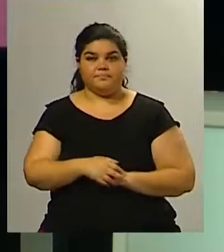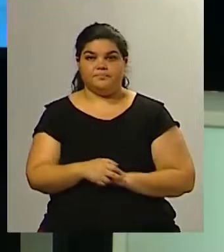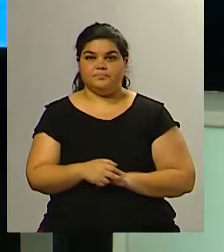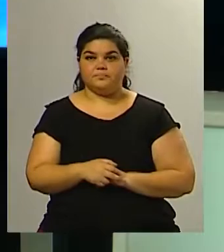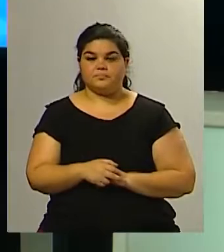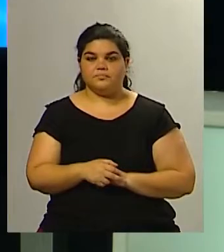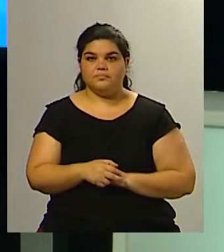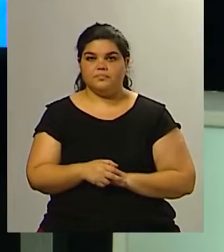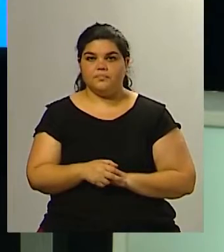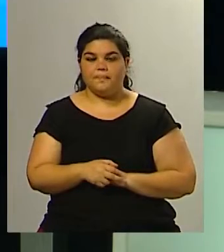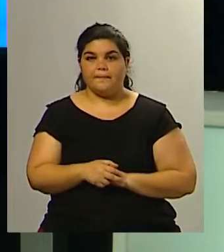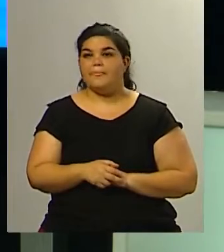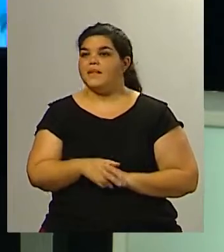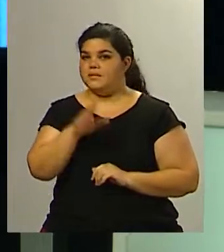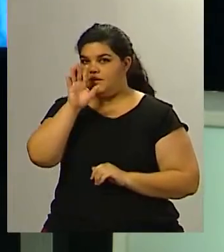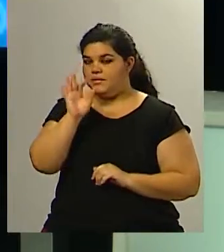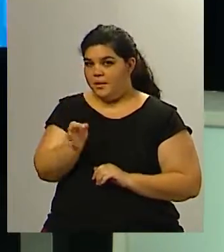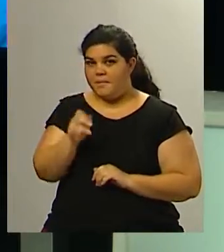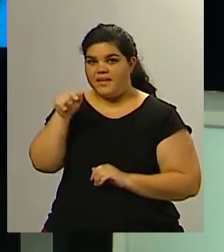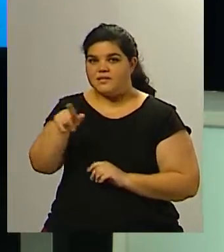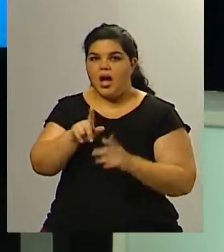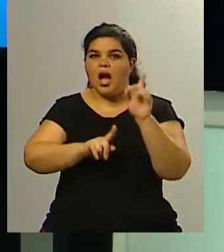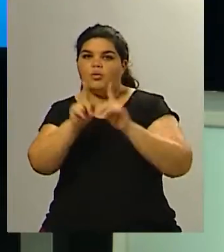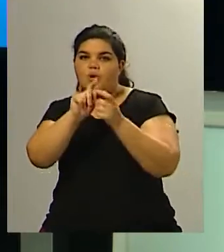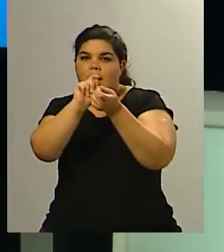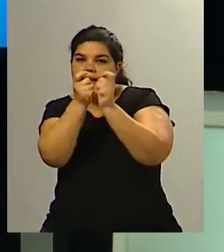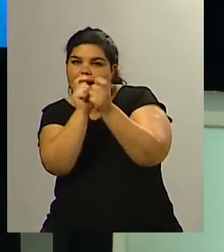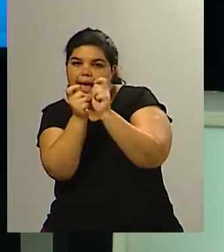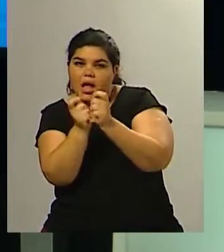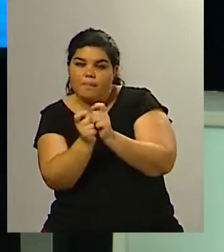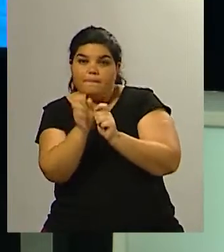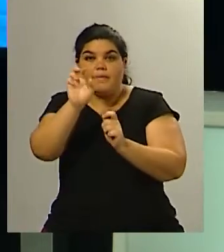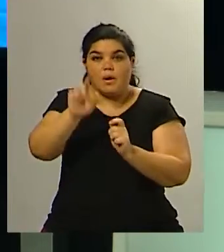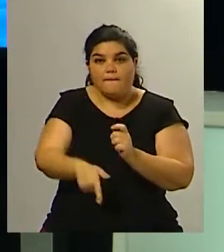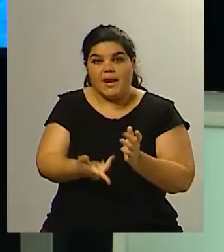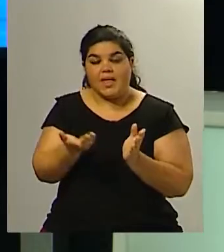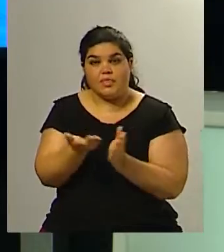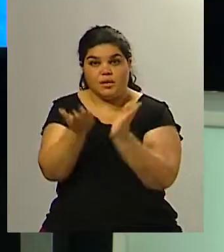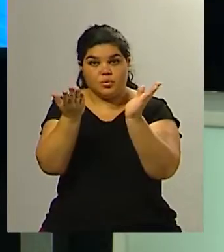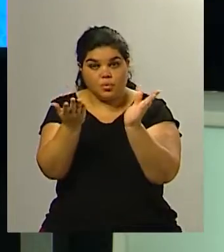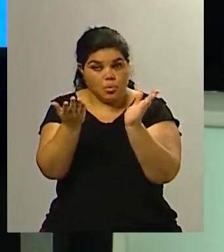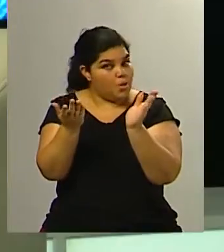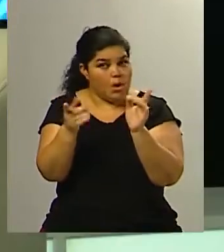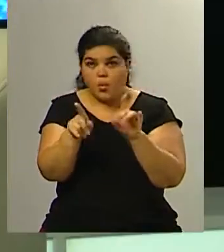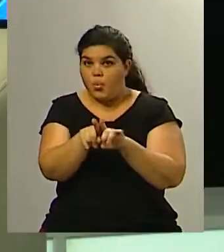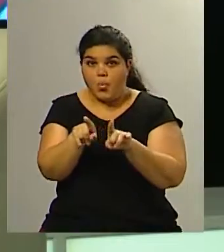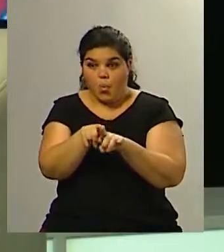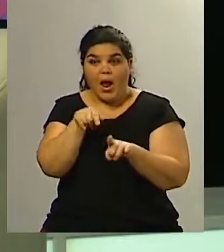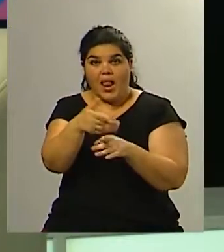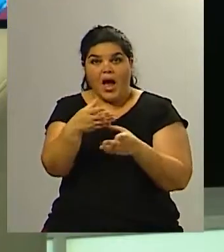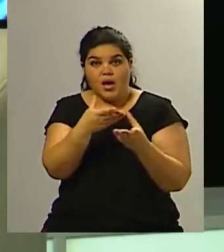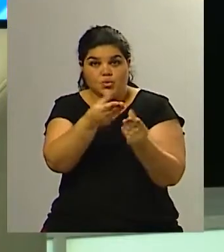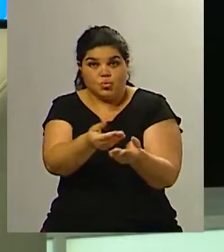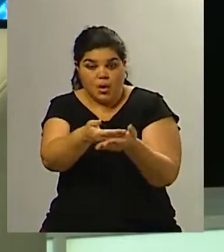de eso me imagino que si hay que modificar algo en lo que es un plan de estudio se hace, ¿no? Para eso sirve. Exactamente, a ver,